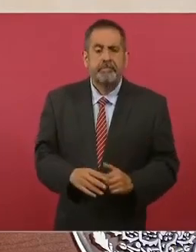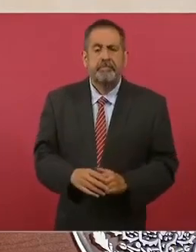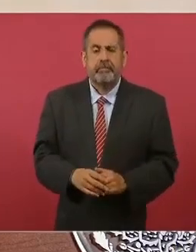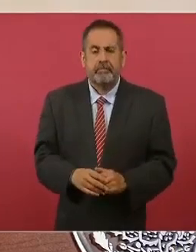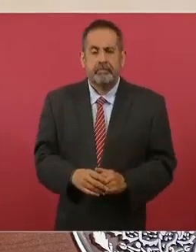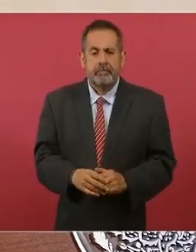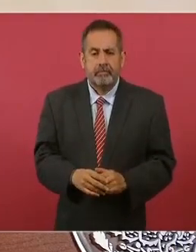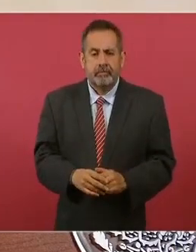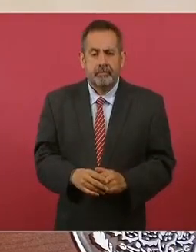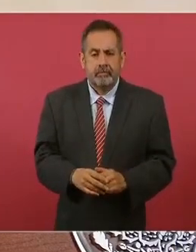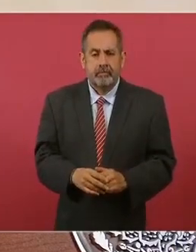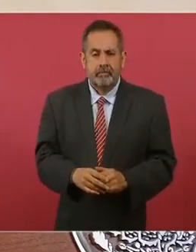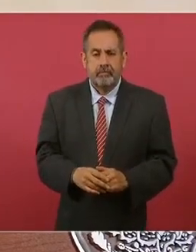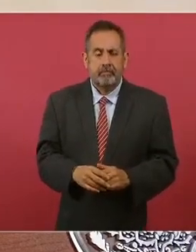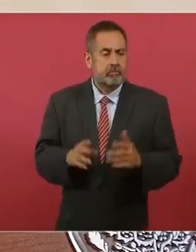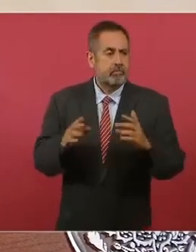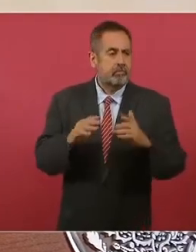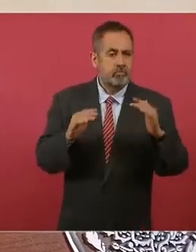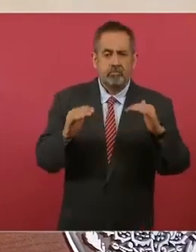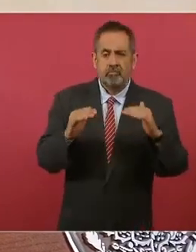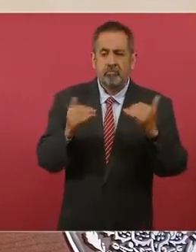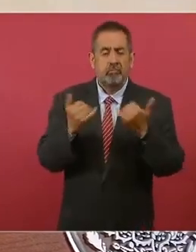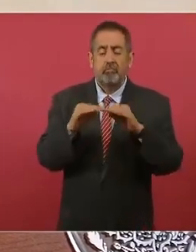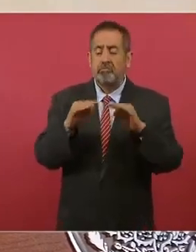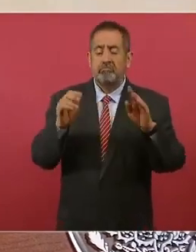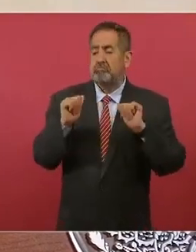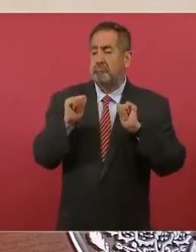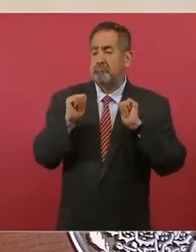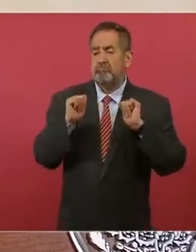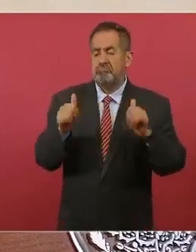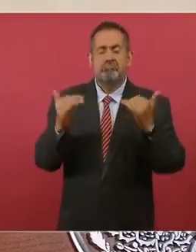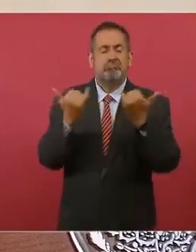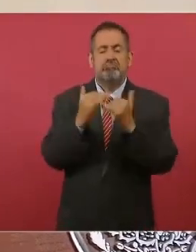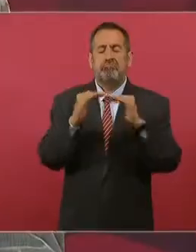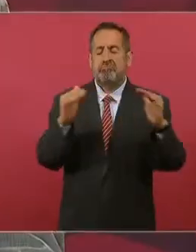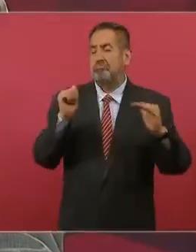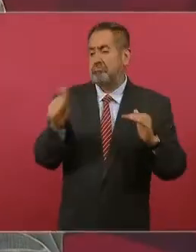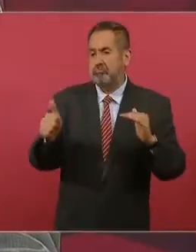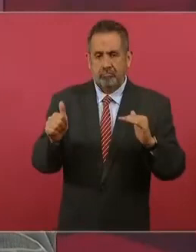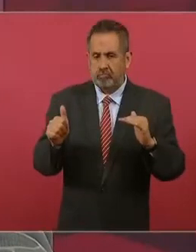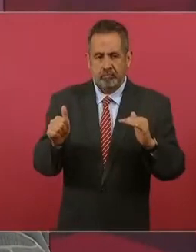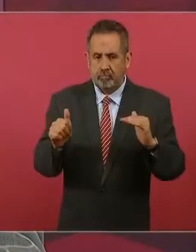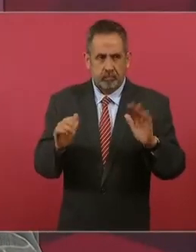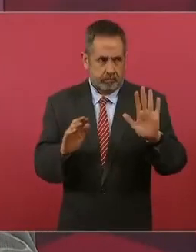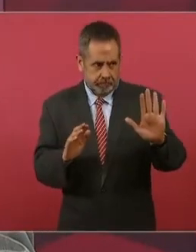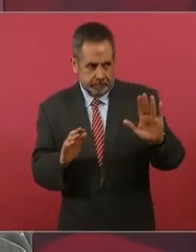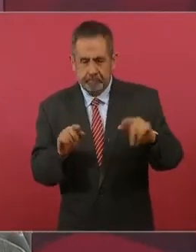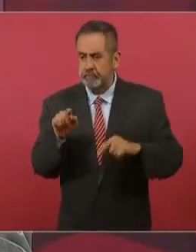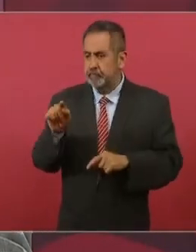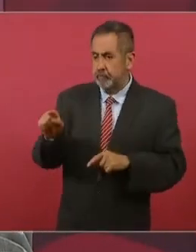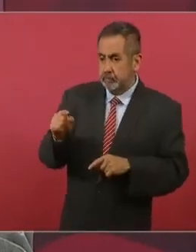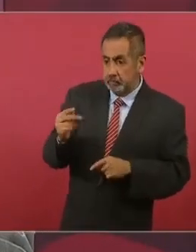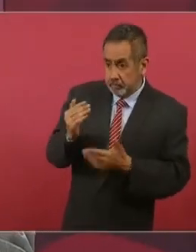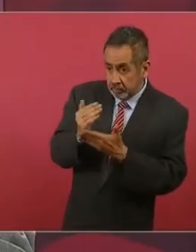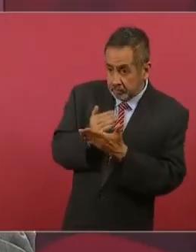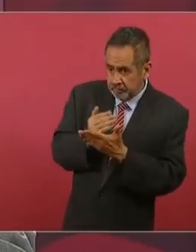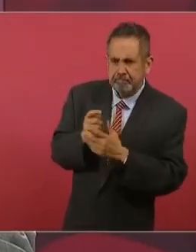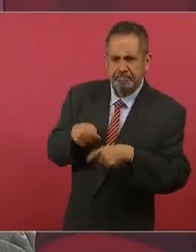porque no puede haber trato igual entre desiguales. Hay que darle más al que tiene menos.